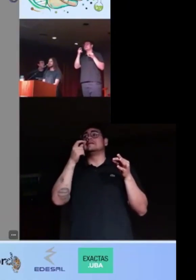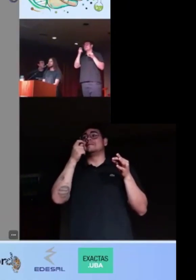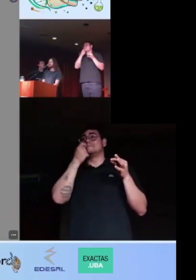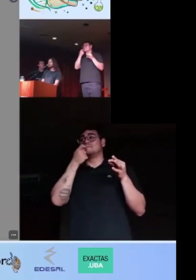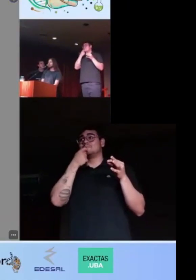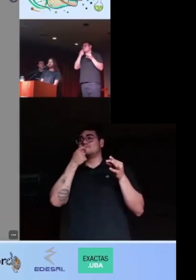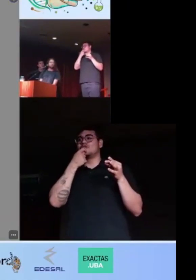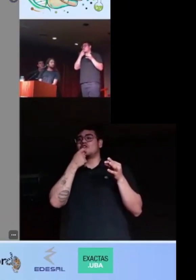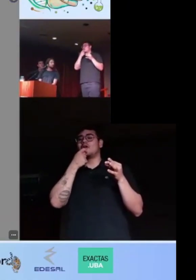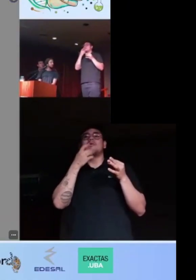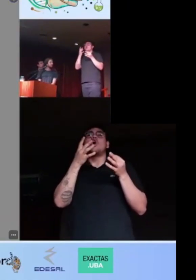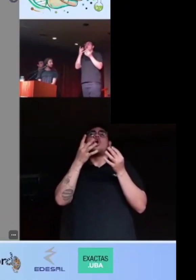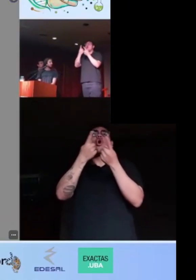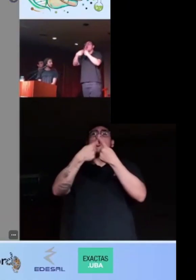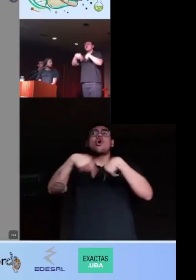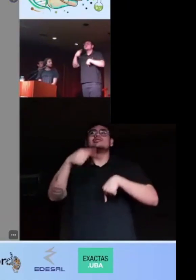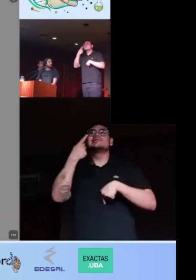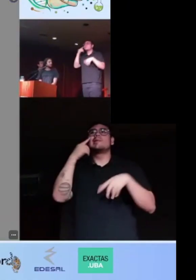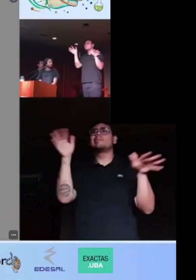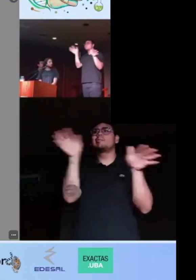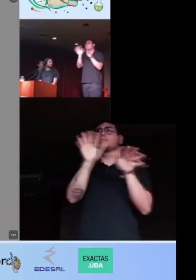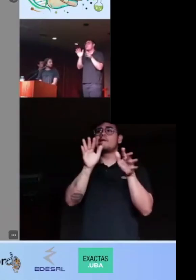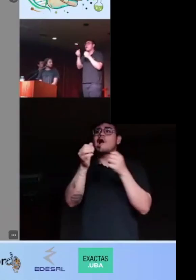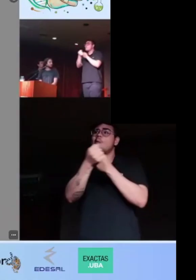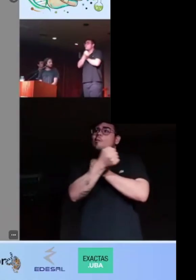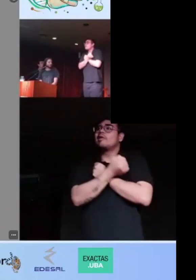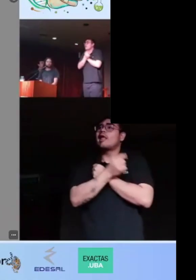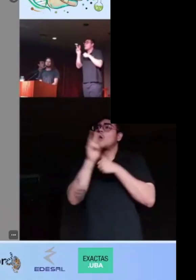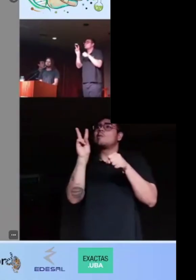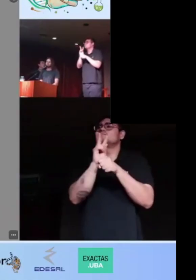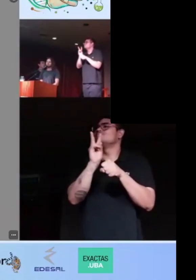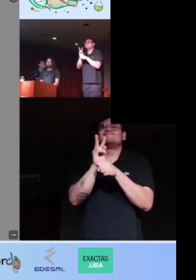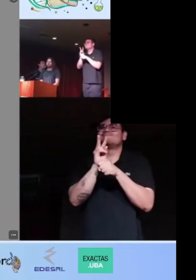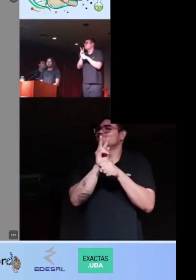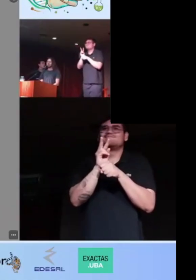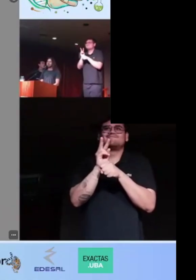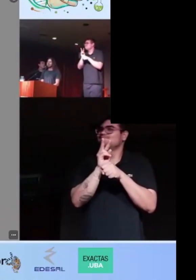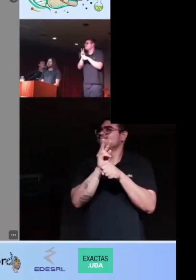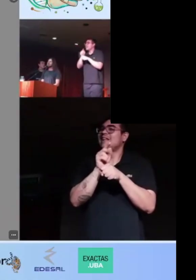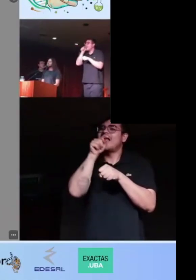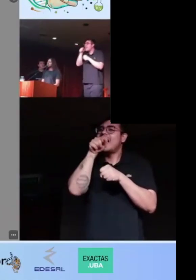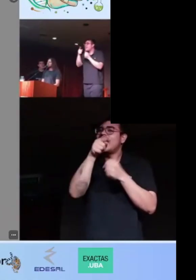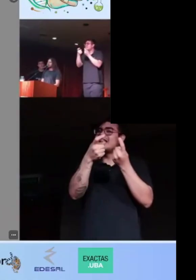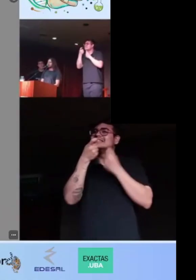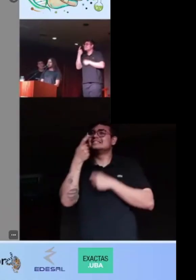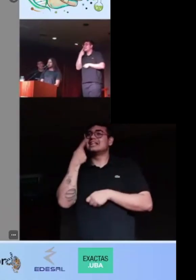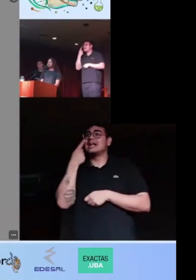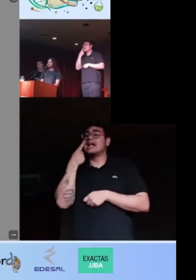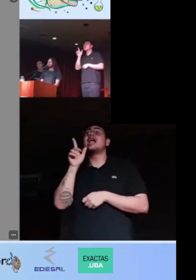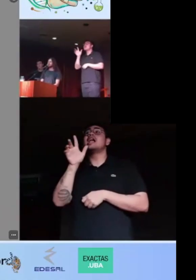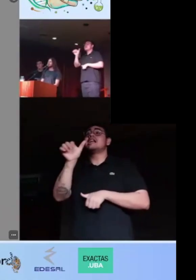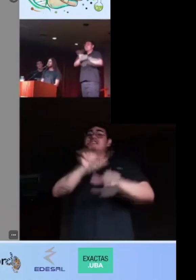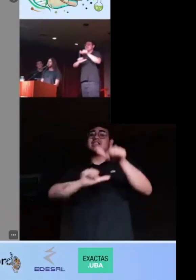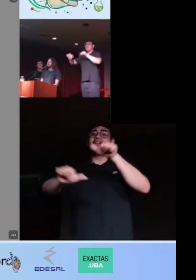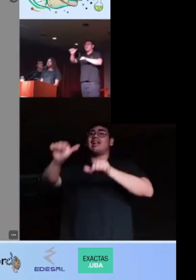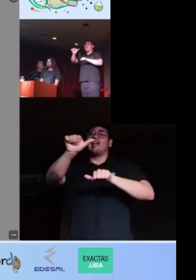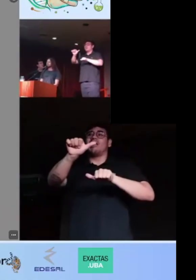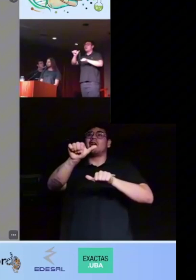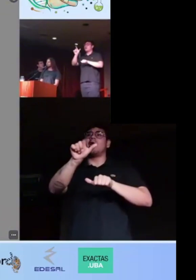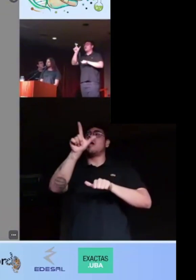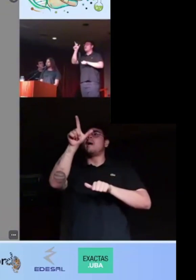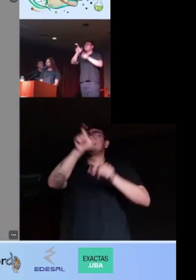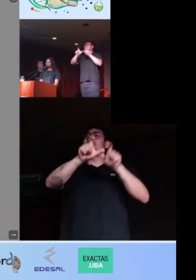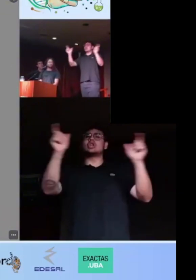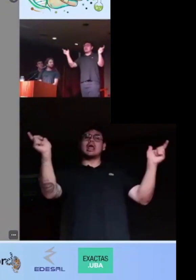puede amar lo que no conoce. La física no puede ser ciencia para pocos e incluir es también ampliar el horizonte